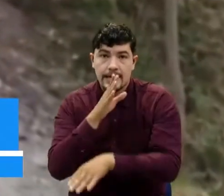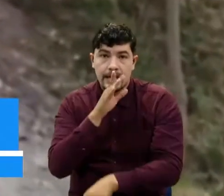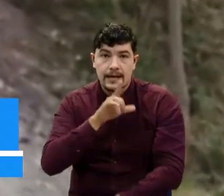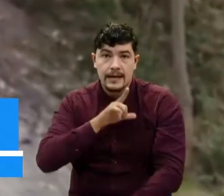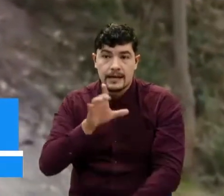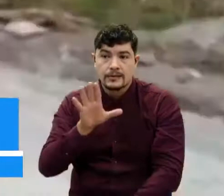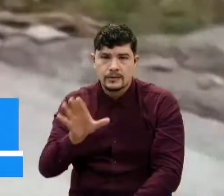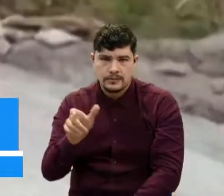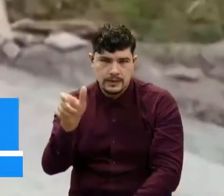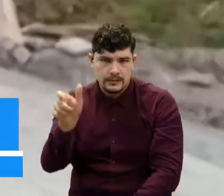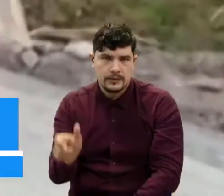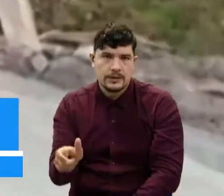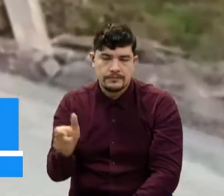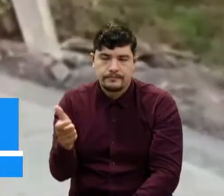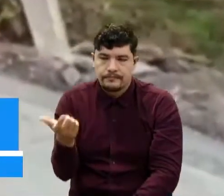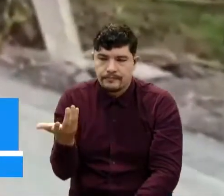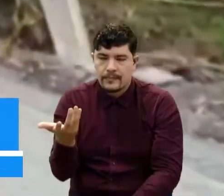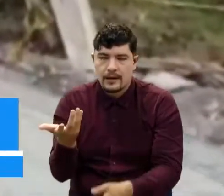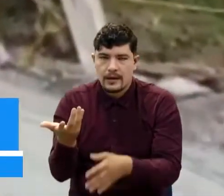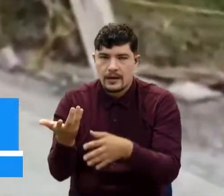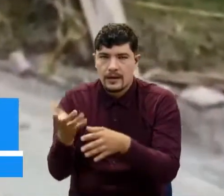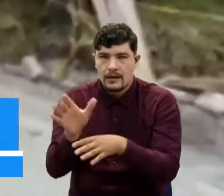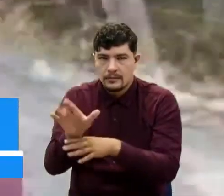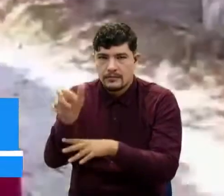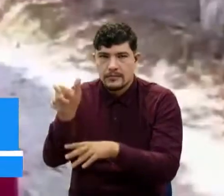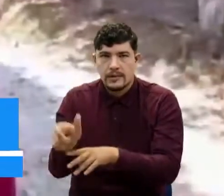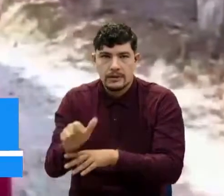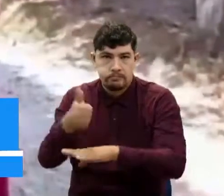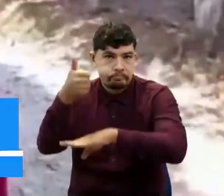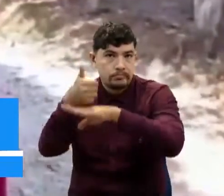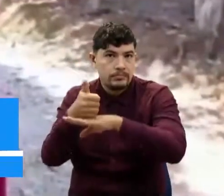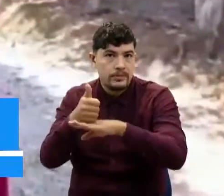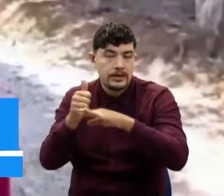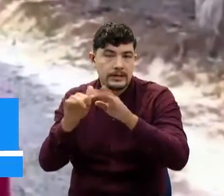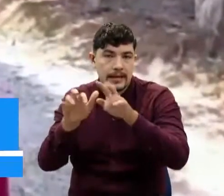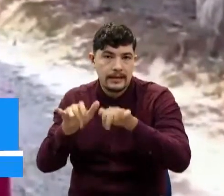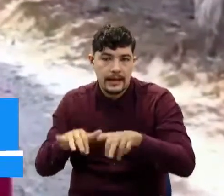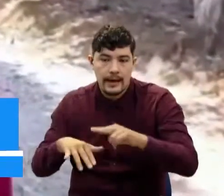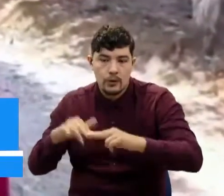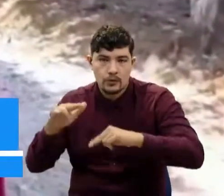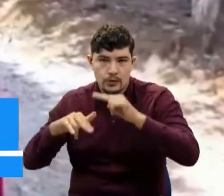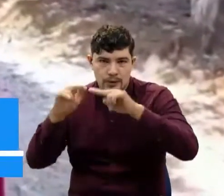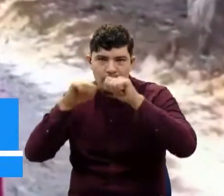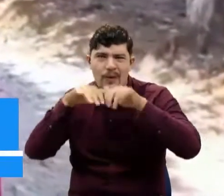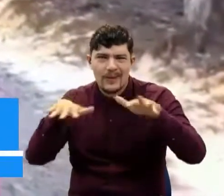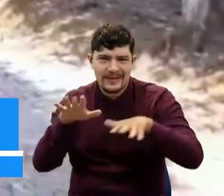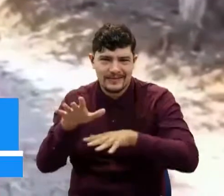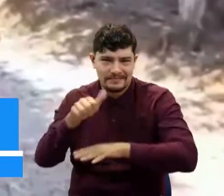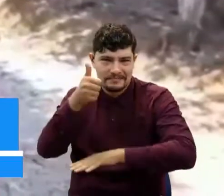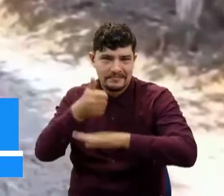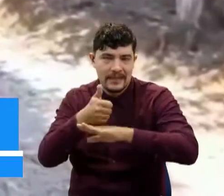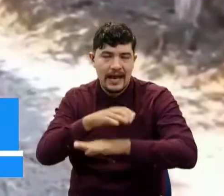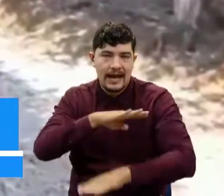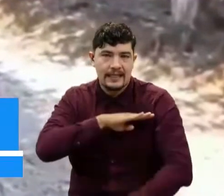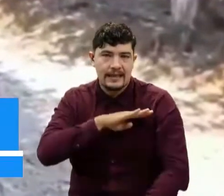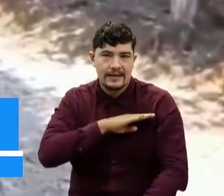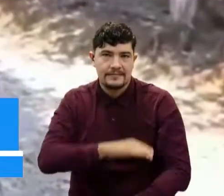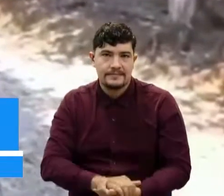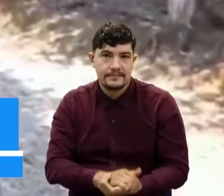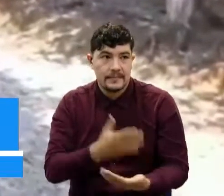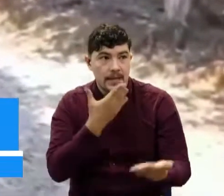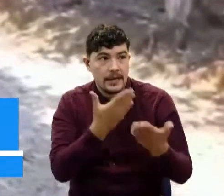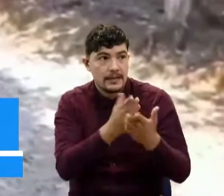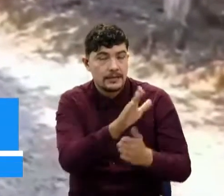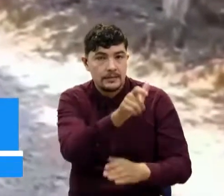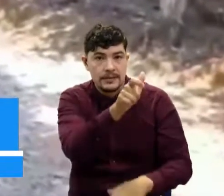la Secretaría de Obras Públicas de la Alcaldía Municipal. Acá el señor alcalde, que gracias por la placa huella que nos la mandó a hacer,